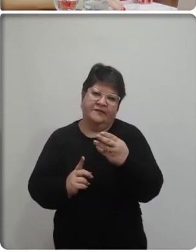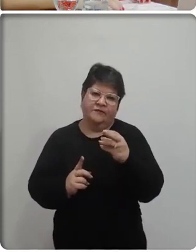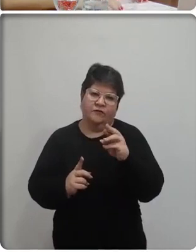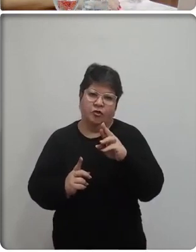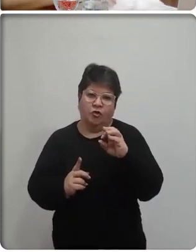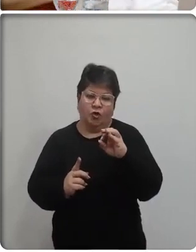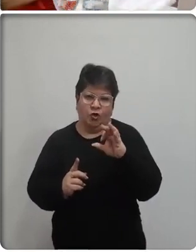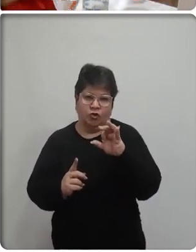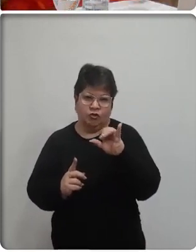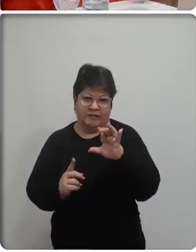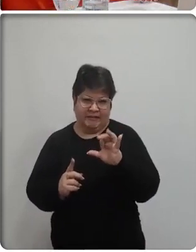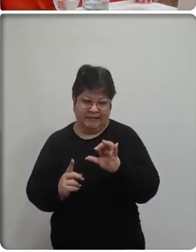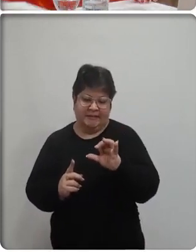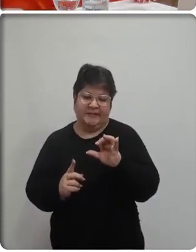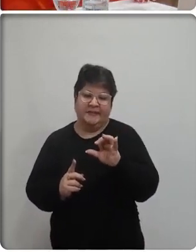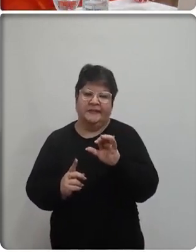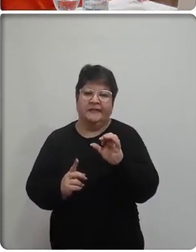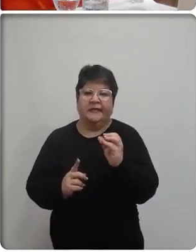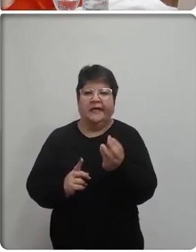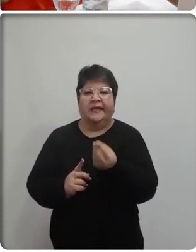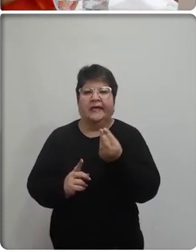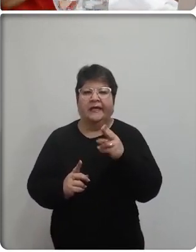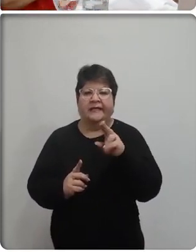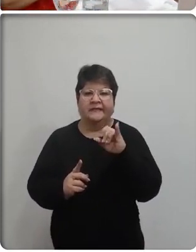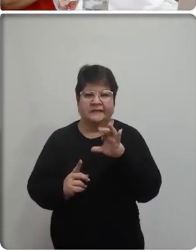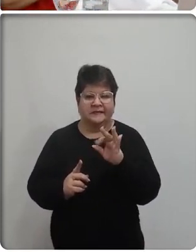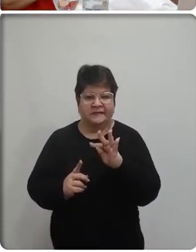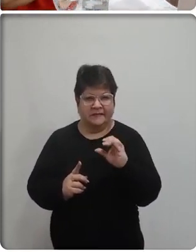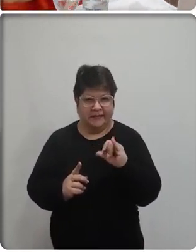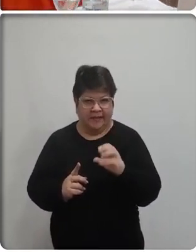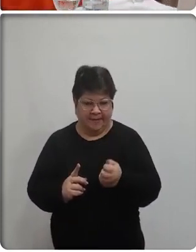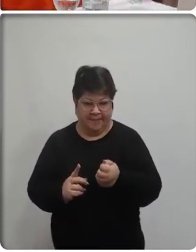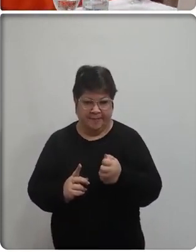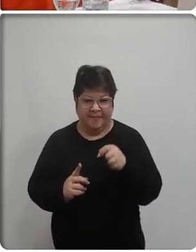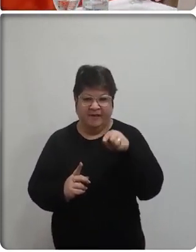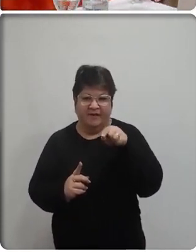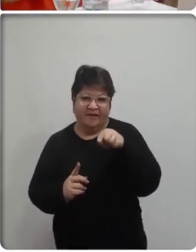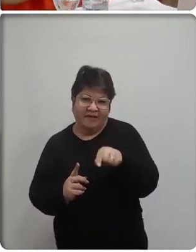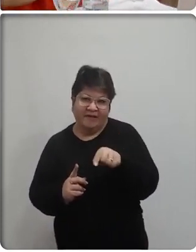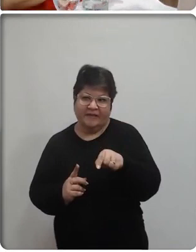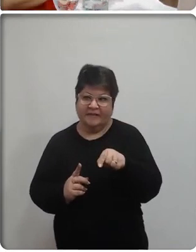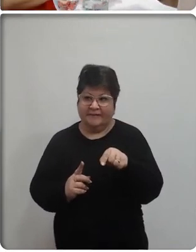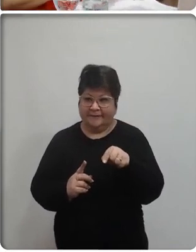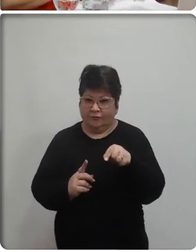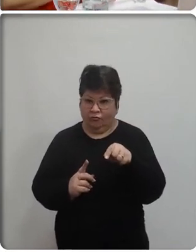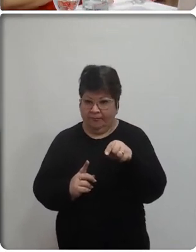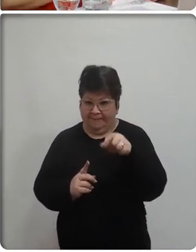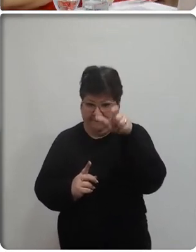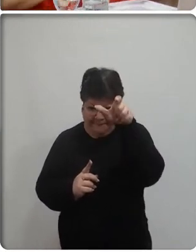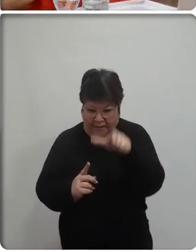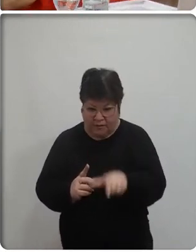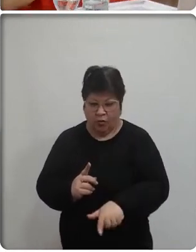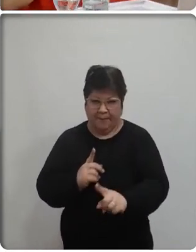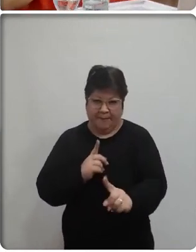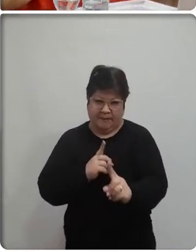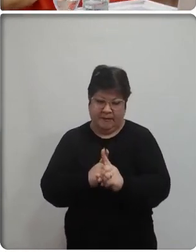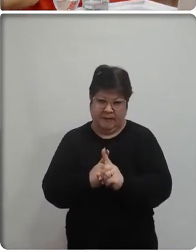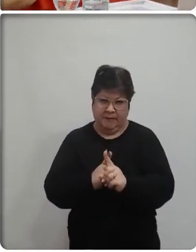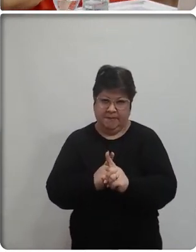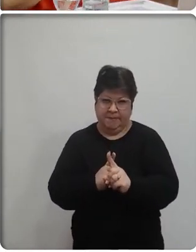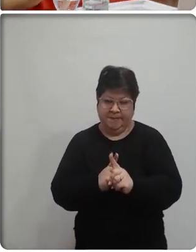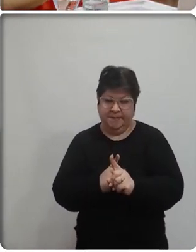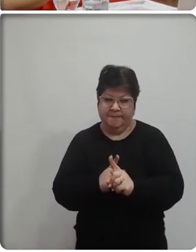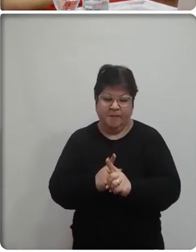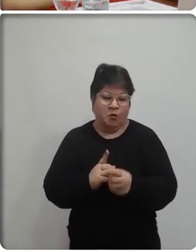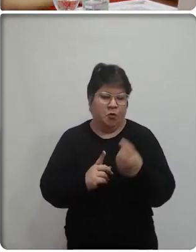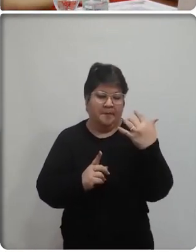hoy. Si uno va a, de alguna manera, disgregar en esos componentes, en varios de los equipos lo